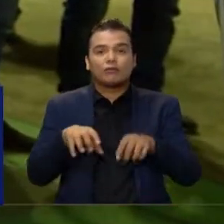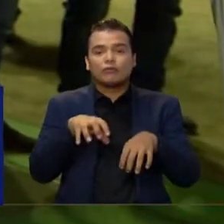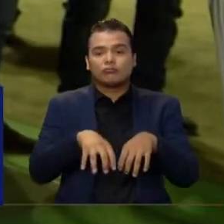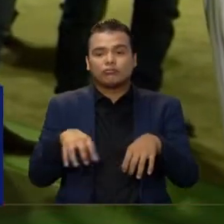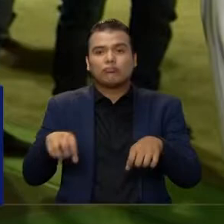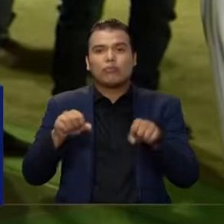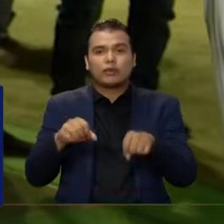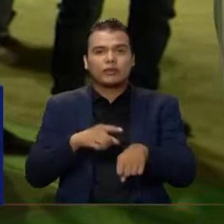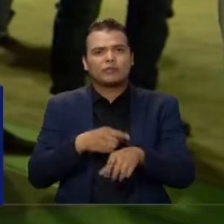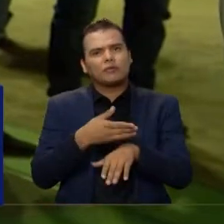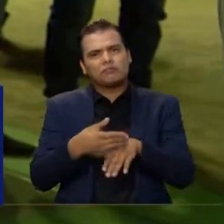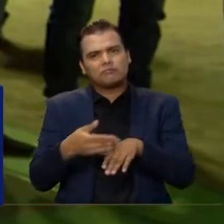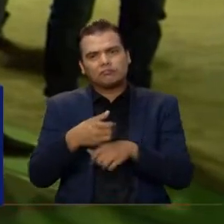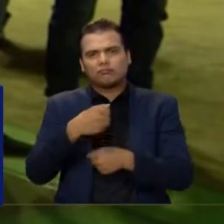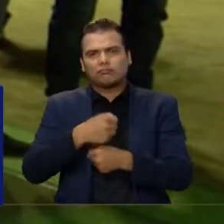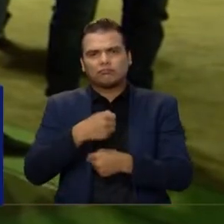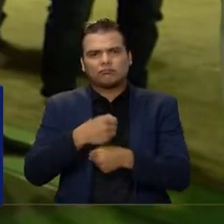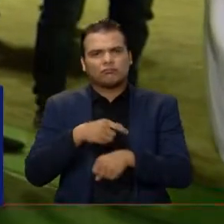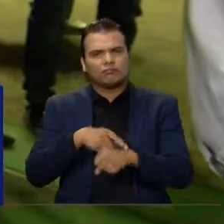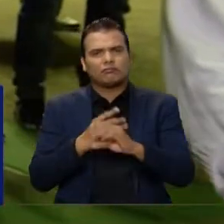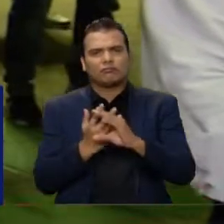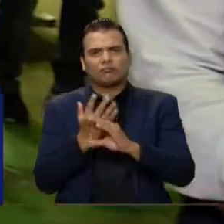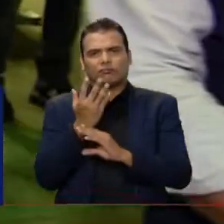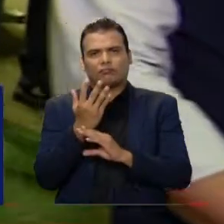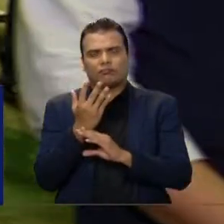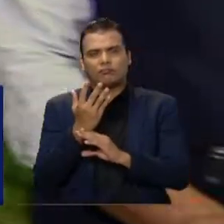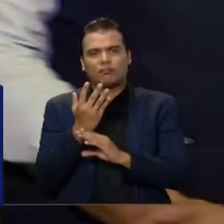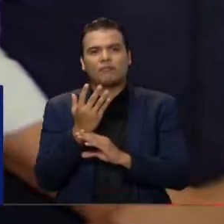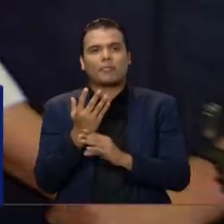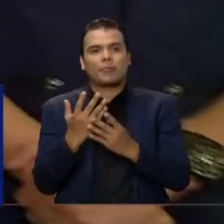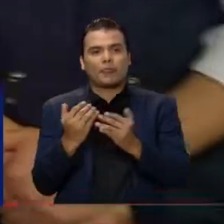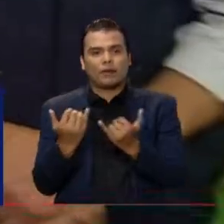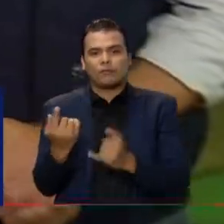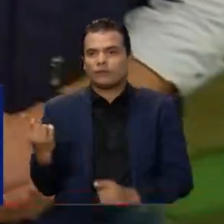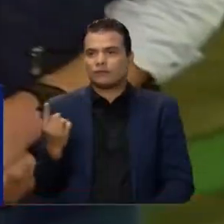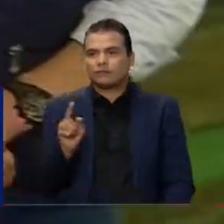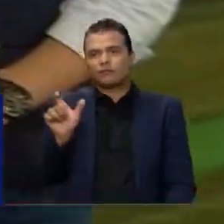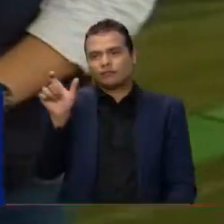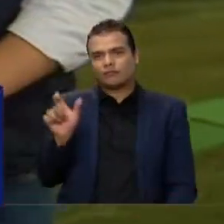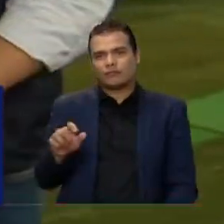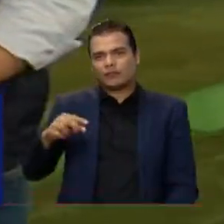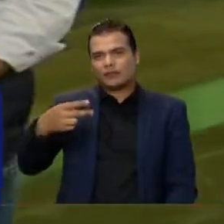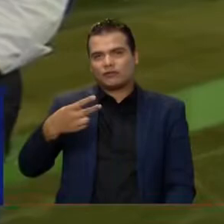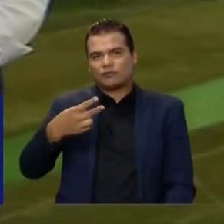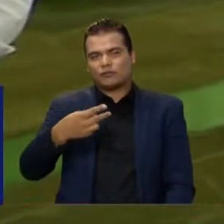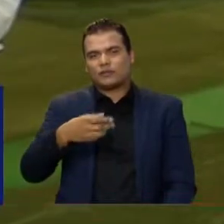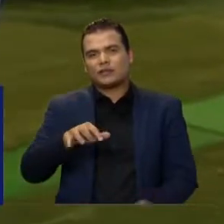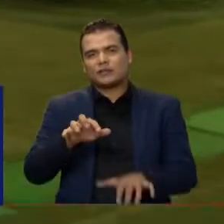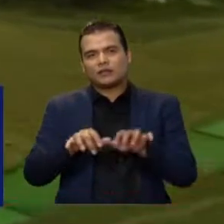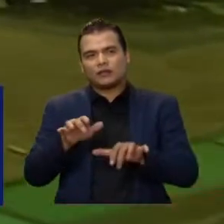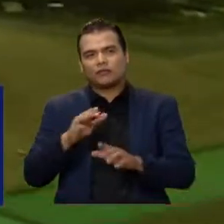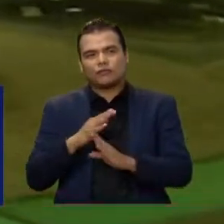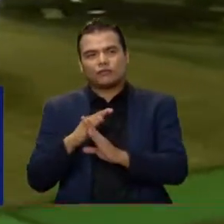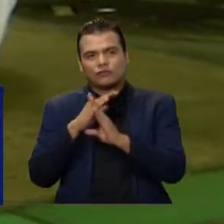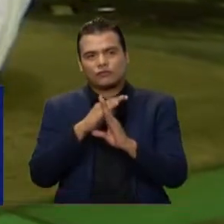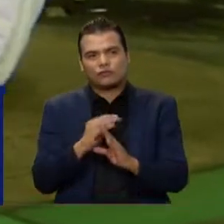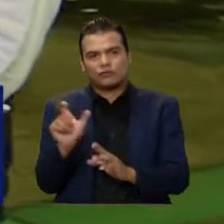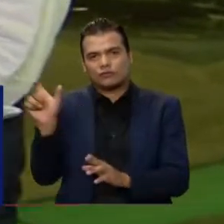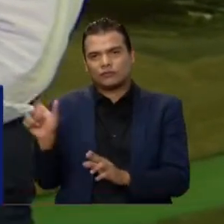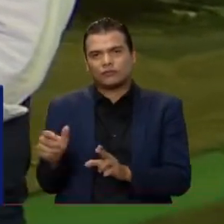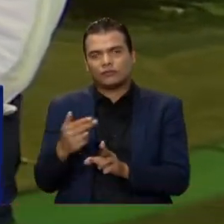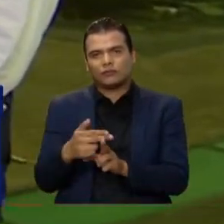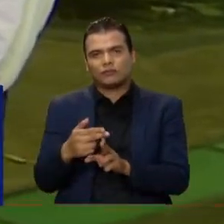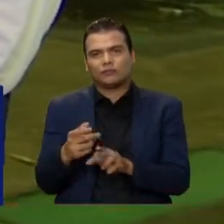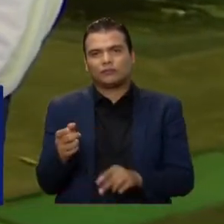la mañana. Para hablarnos de ese tema tenemos al subsecretario de Seguridad de Cali, Guillermo Londoño. Subsecretario, buenas noches, bienvenido a